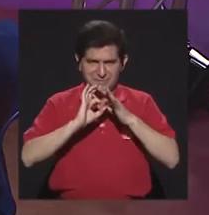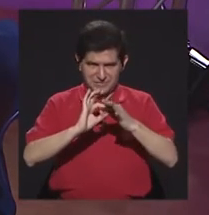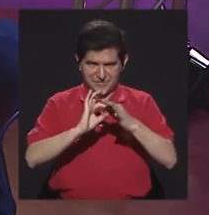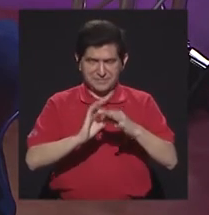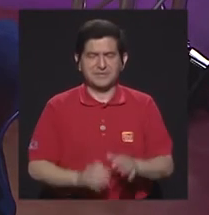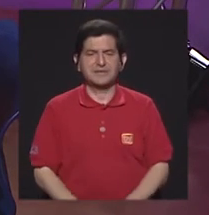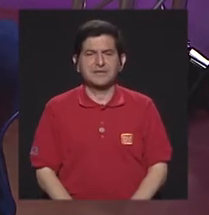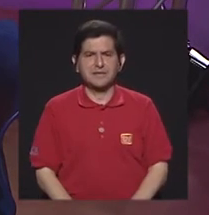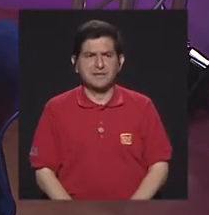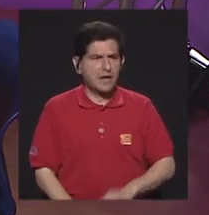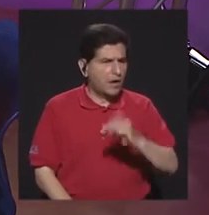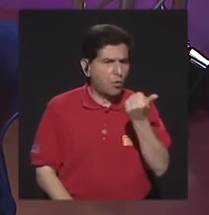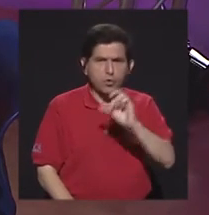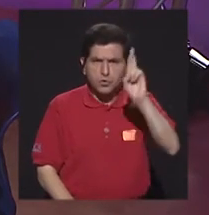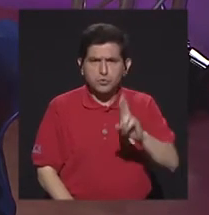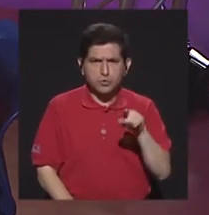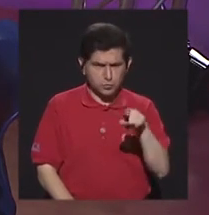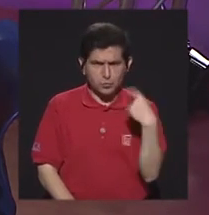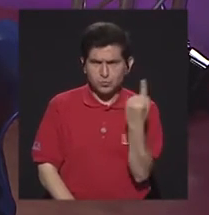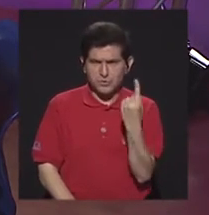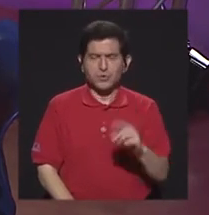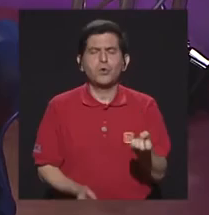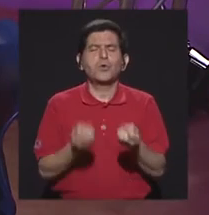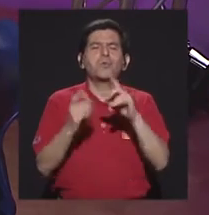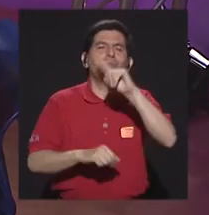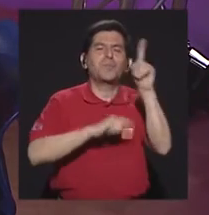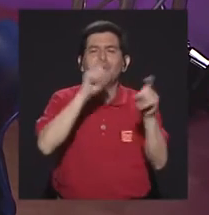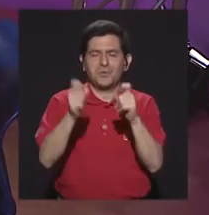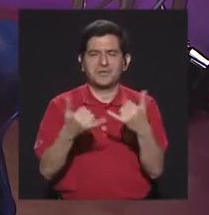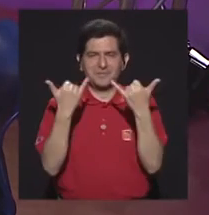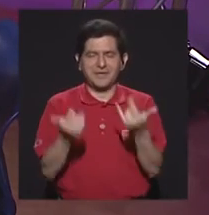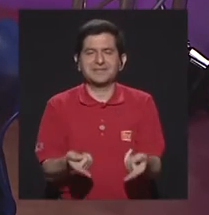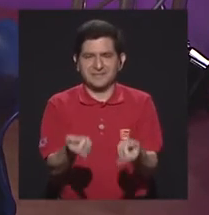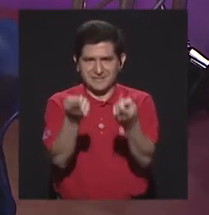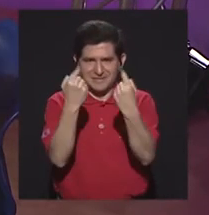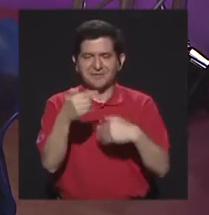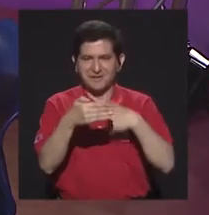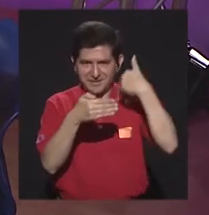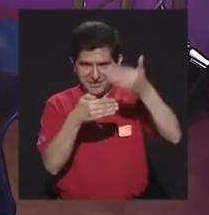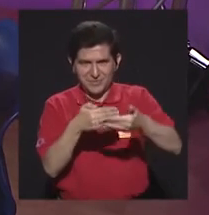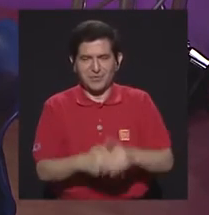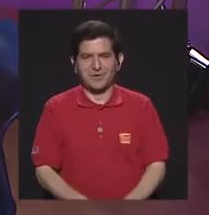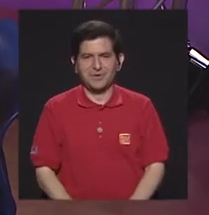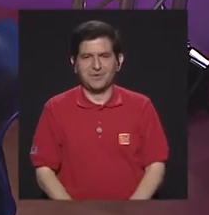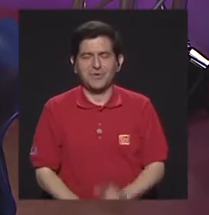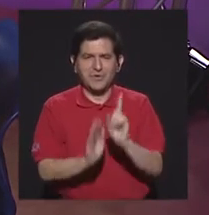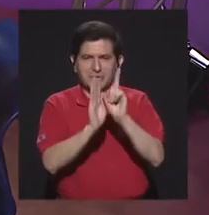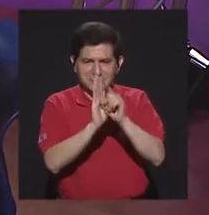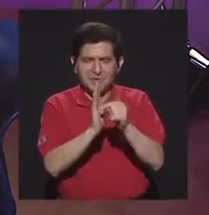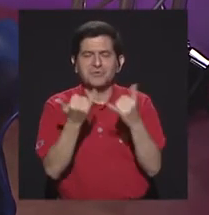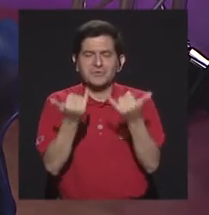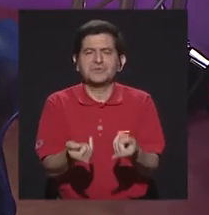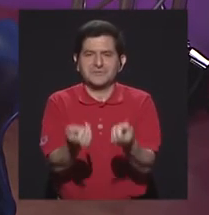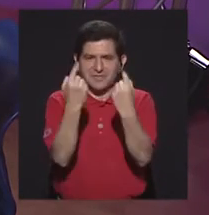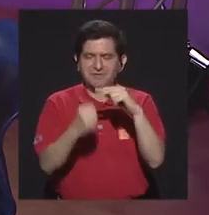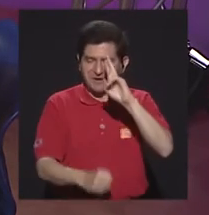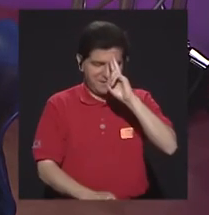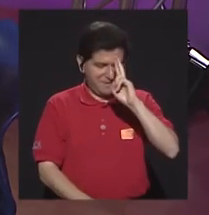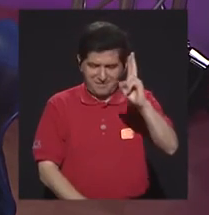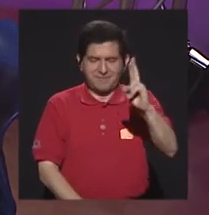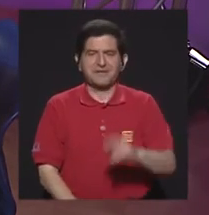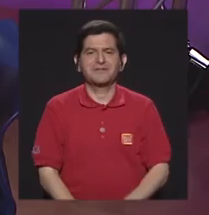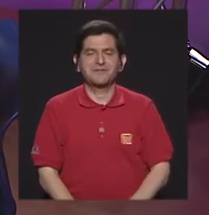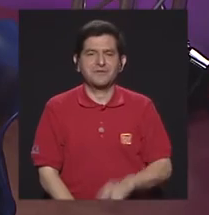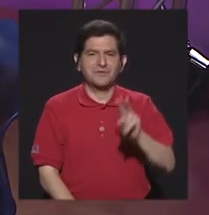sexualidad. Hay más en Costa Rica, usted es el único, hay muchas preguntas. Vamos a un corte y estamos en unos segundos de regreso con